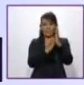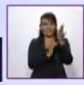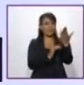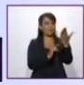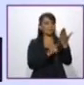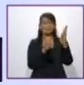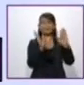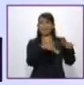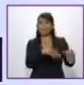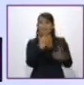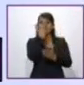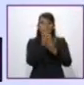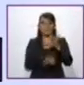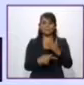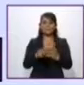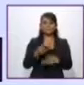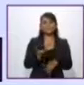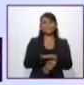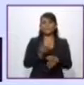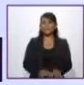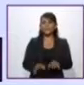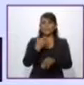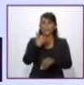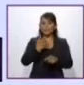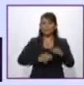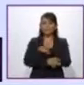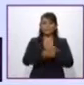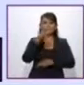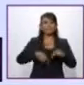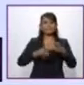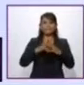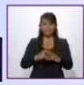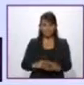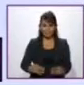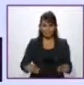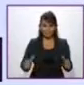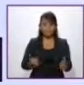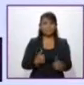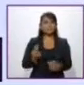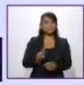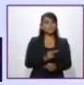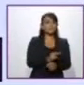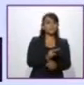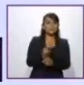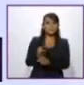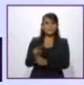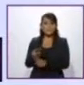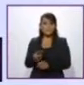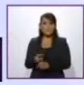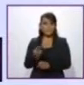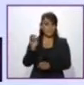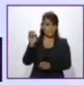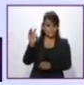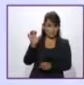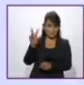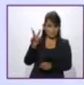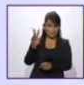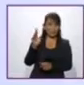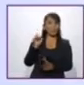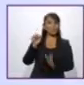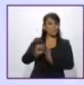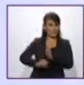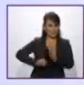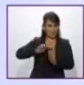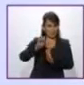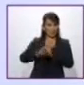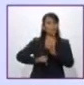corrupción que los servicios públicos en su gran mayoría sean monitoreados en vivo, videograbados con